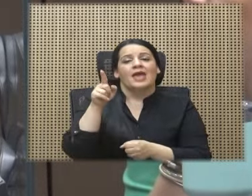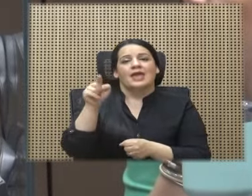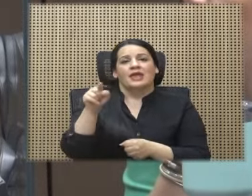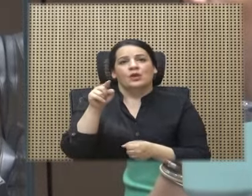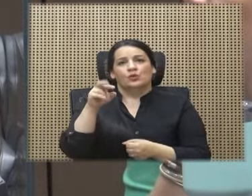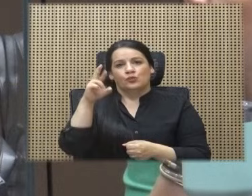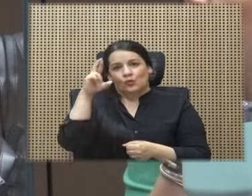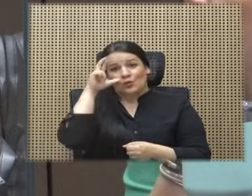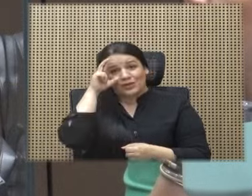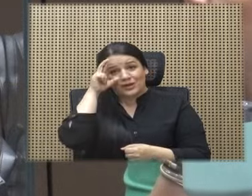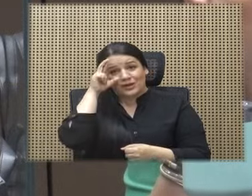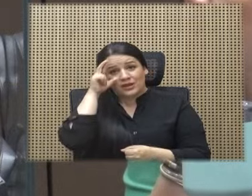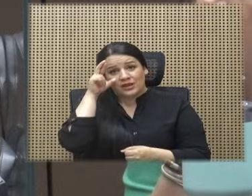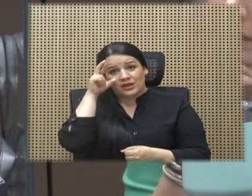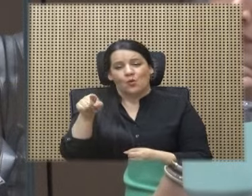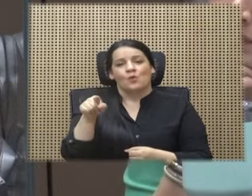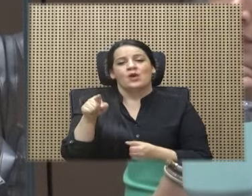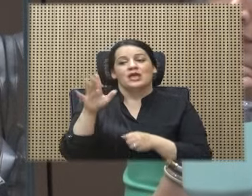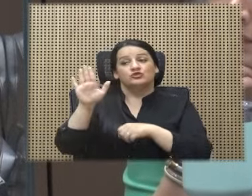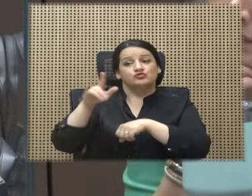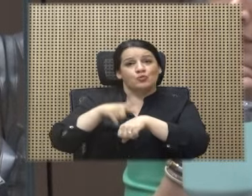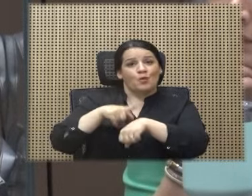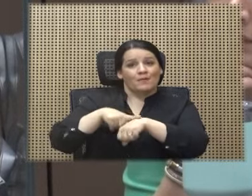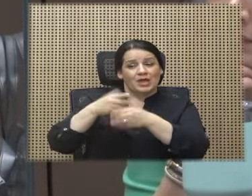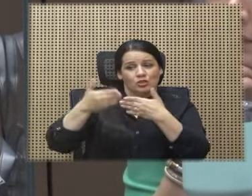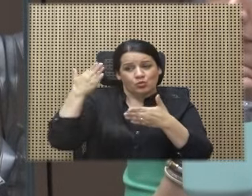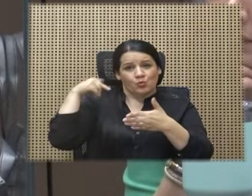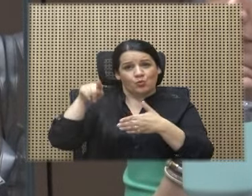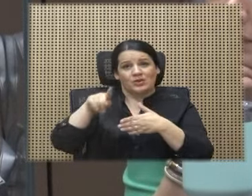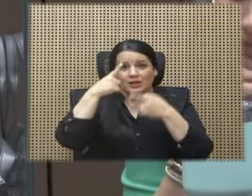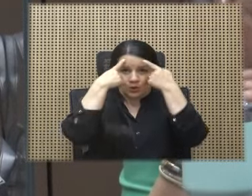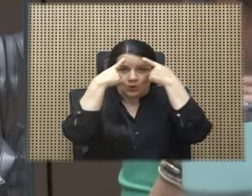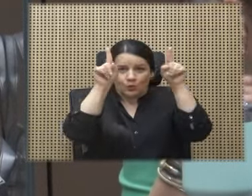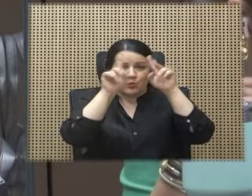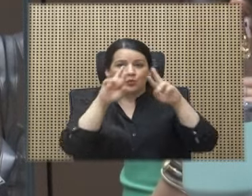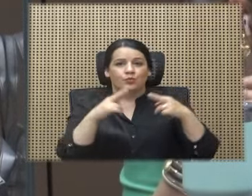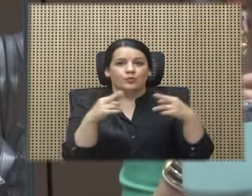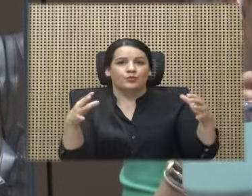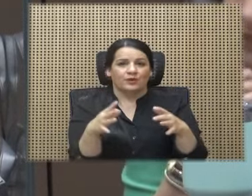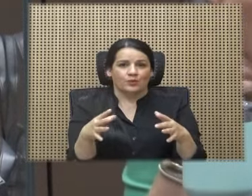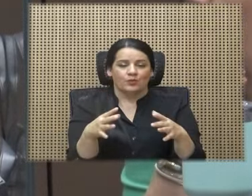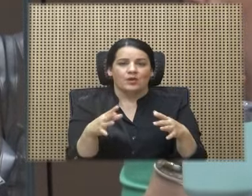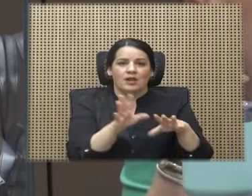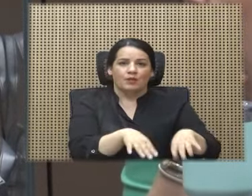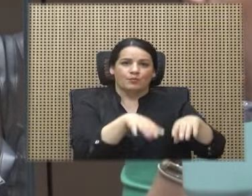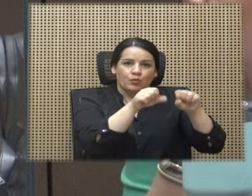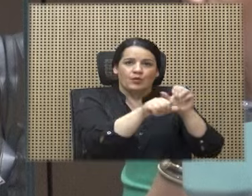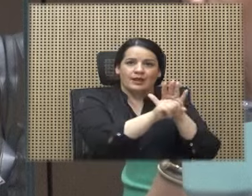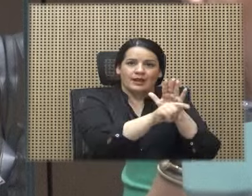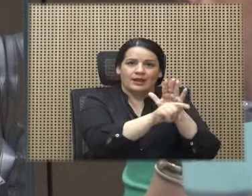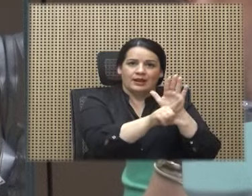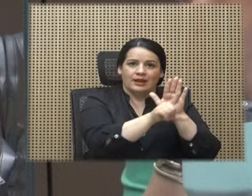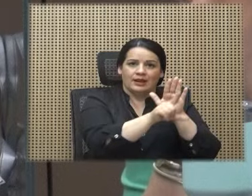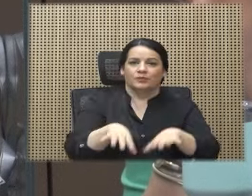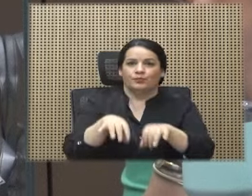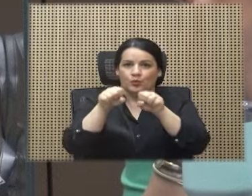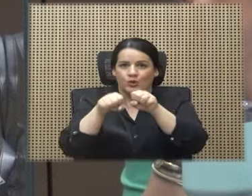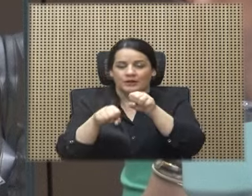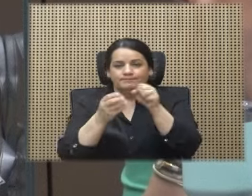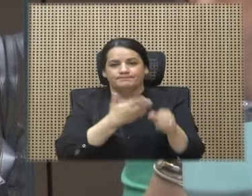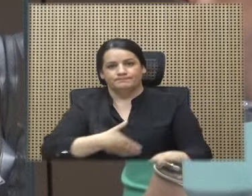momento y que se logró reunir El poder legislativo el poder